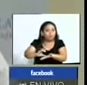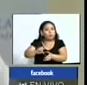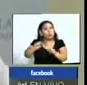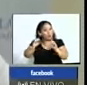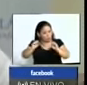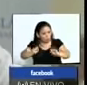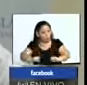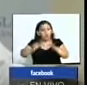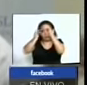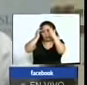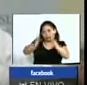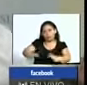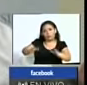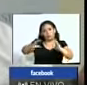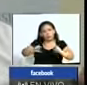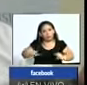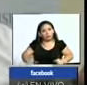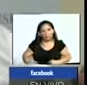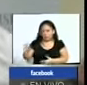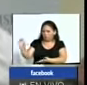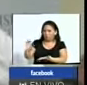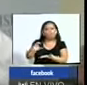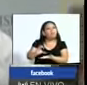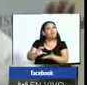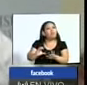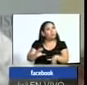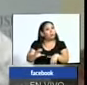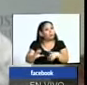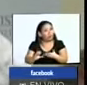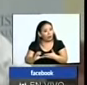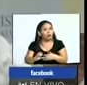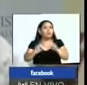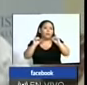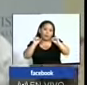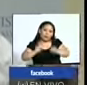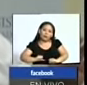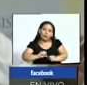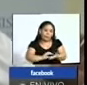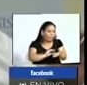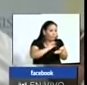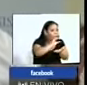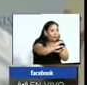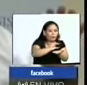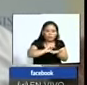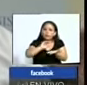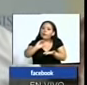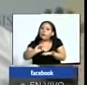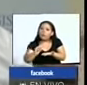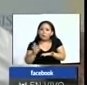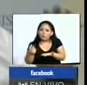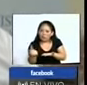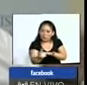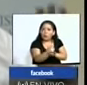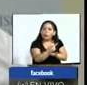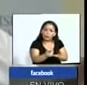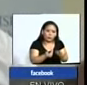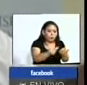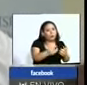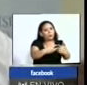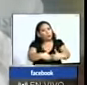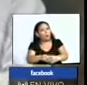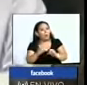posibilitado para él, para cubrir el fondo que va a beneficiar a miles de pequeños, medianos